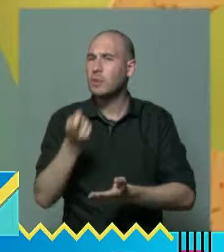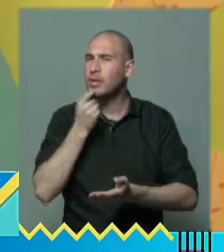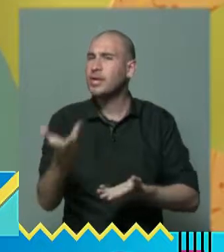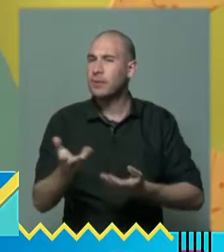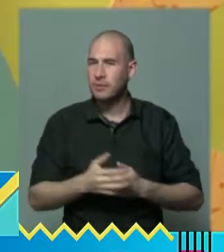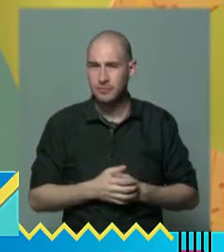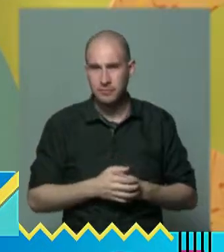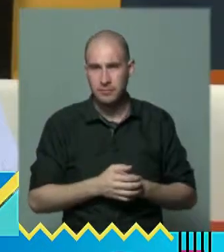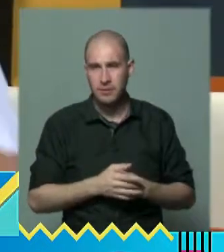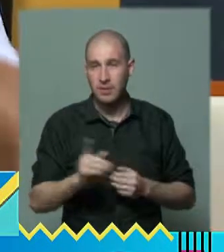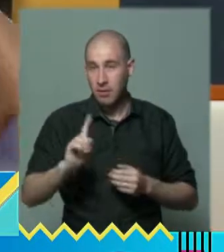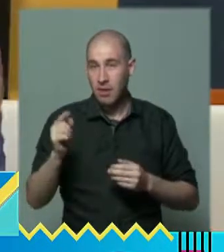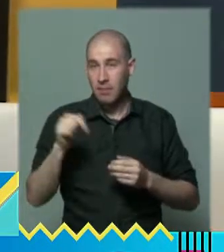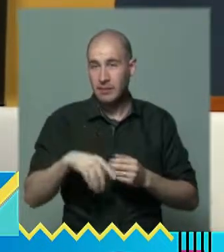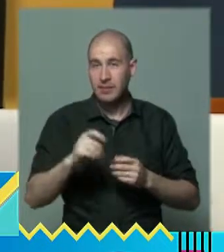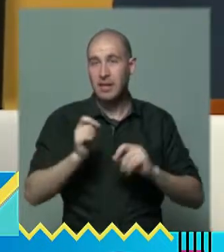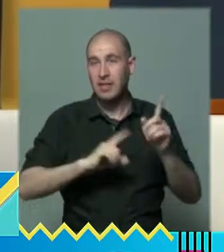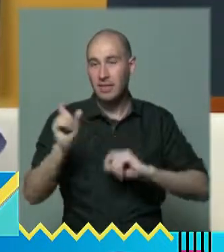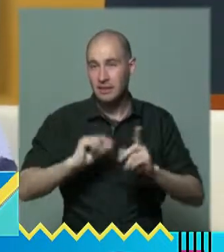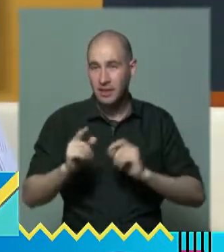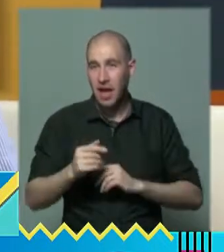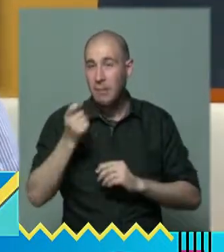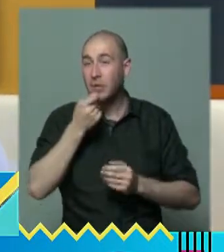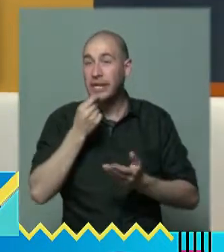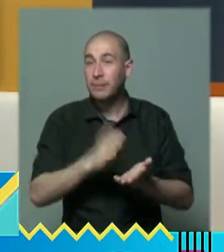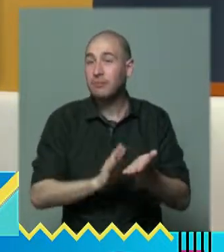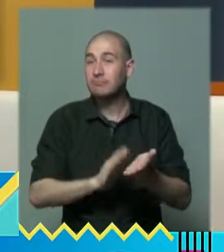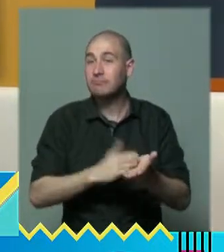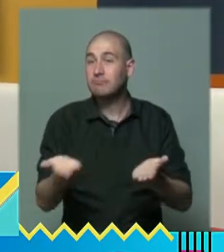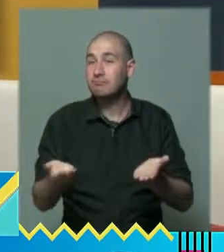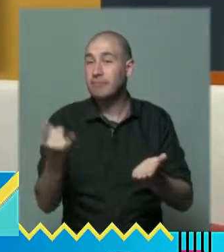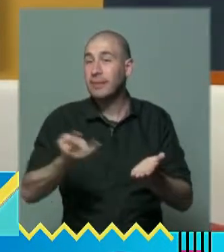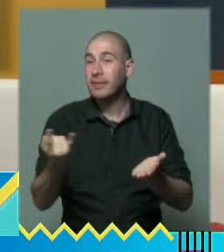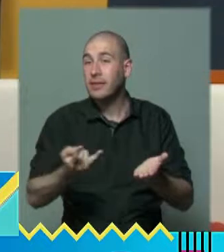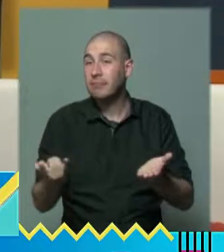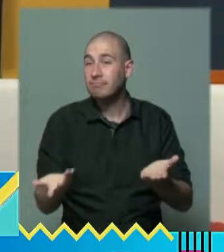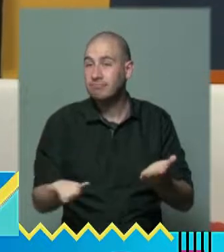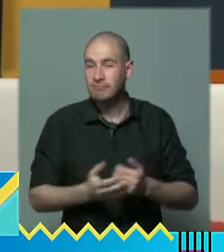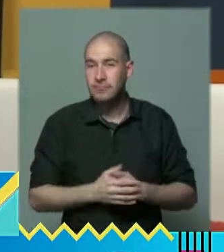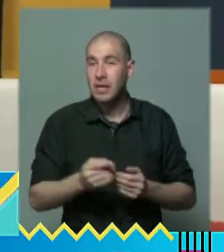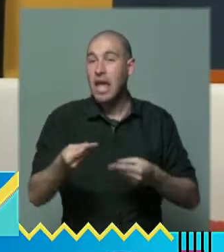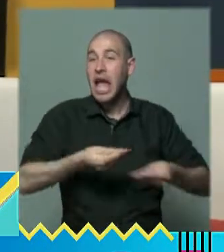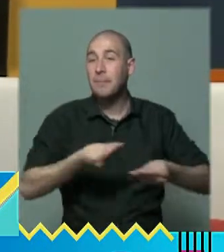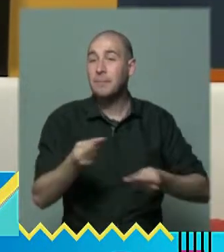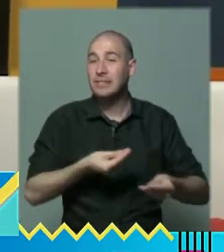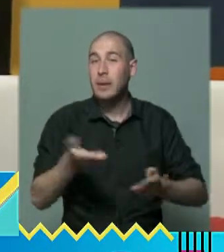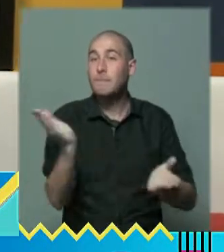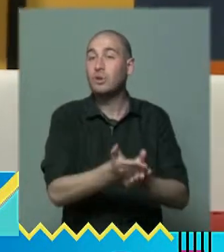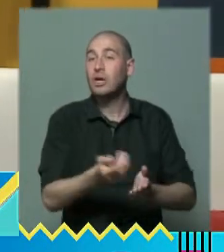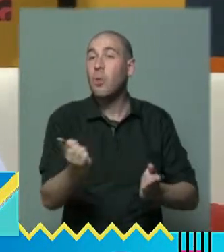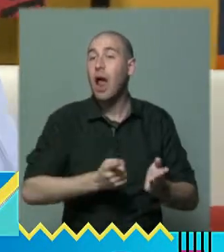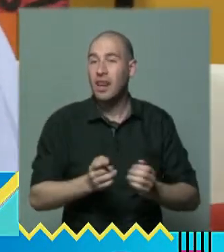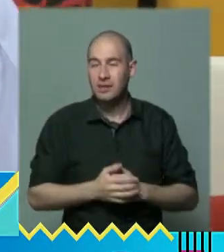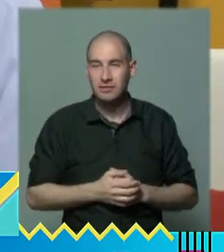ver, no, porque esto es la estadística. Deme un caso, porque si no estamos hablando mentiras. No. ¿Qué empresa han multado?